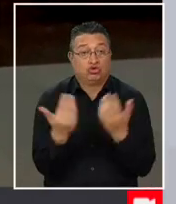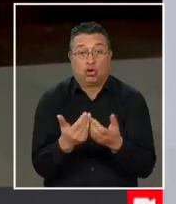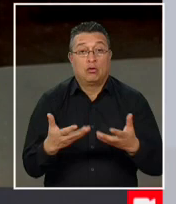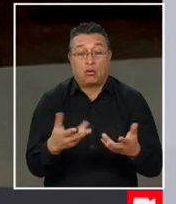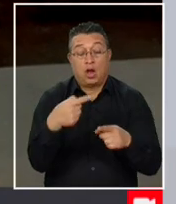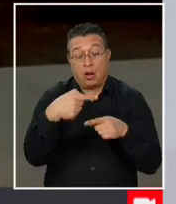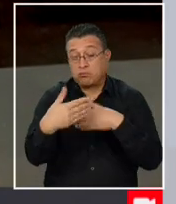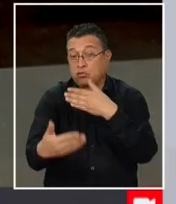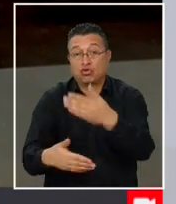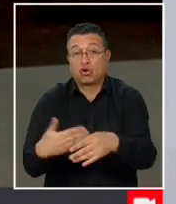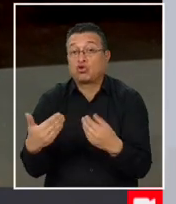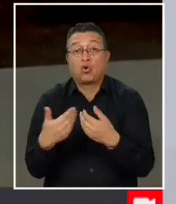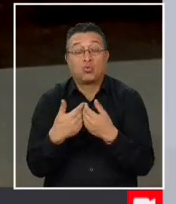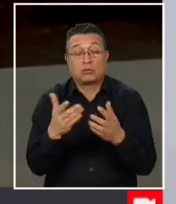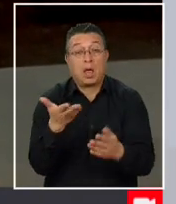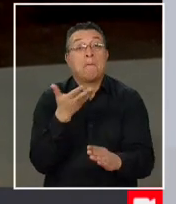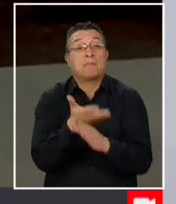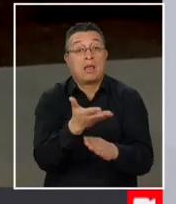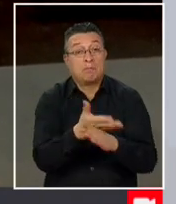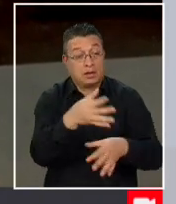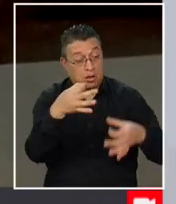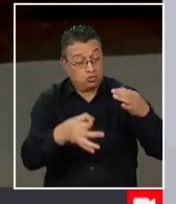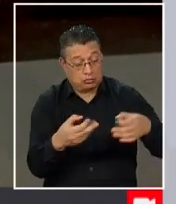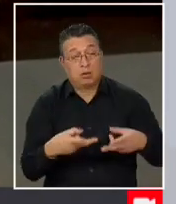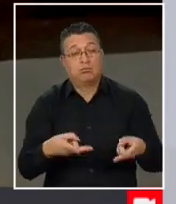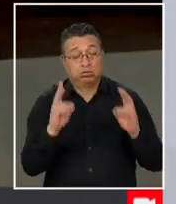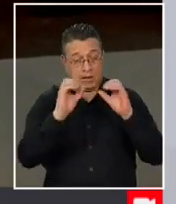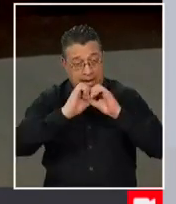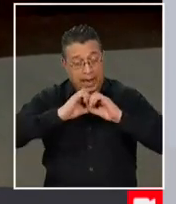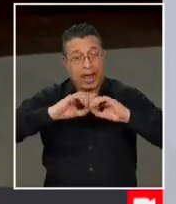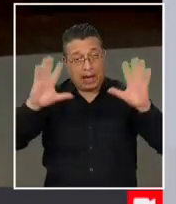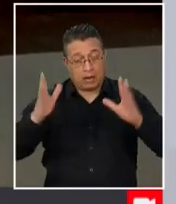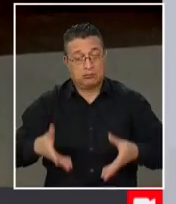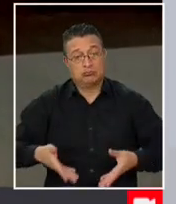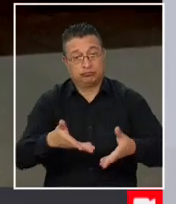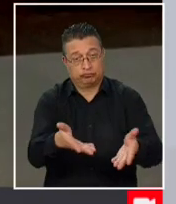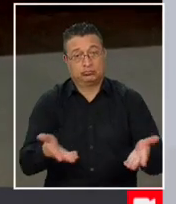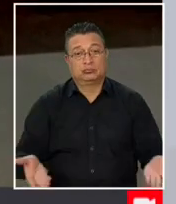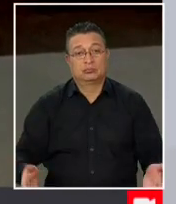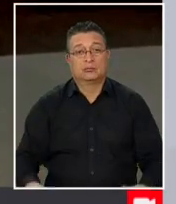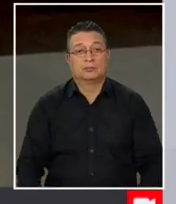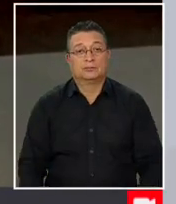y otros procesos que nos sean requeridos para aclarar estos hechos denunciados.